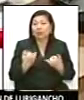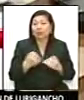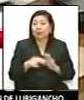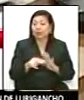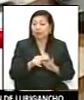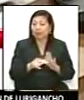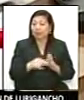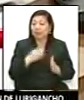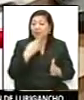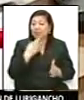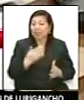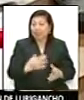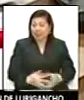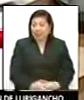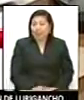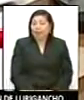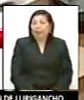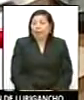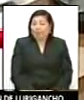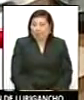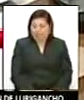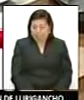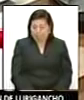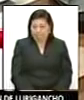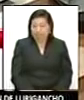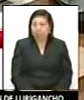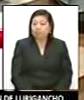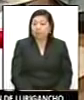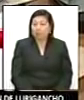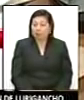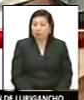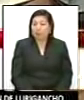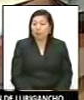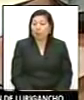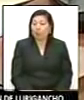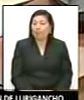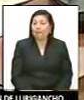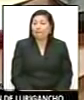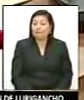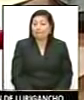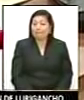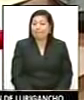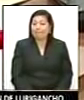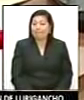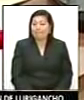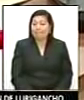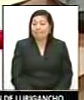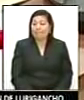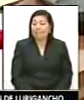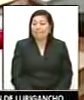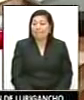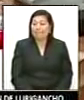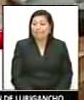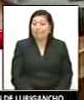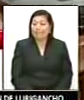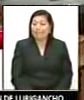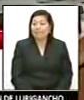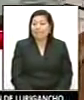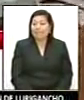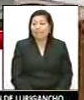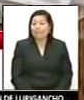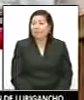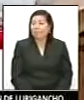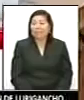norma. Muchas gracias, señor presidente. Gracias, congresista Lionel Lescano. Tiene la palabra el congresista Paza. Gracias, señor presidente. No